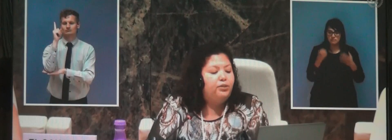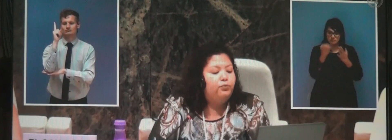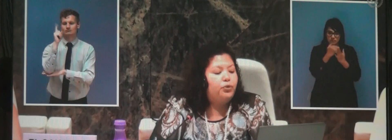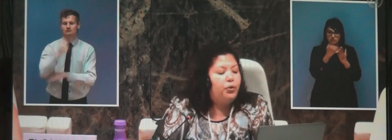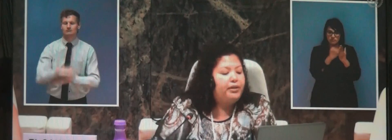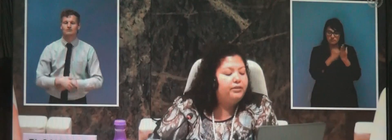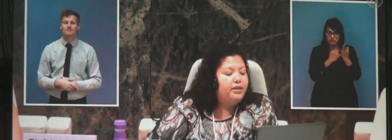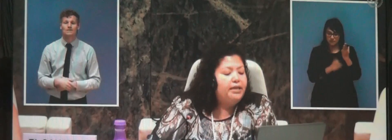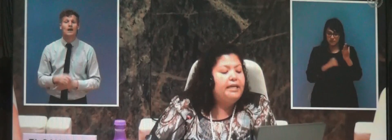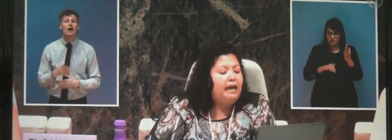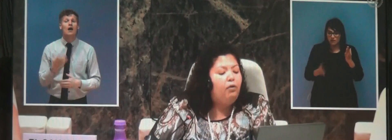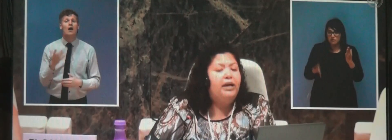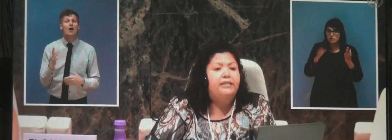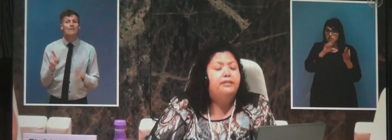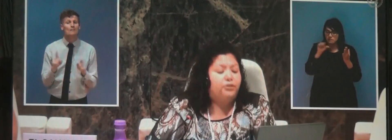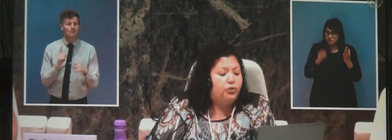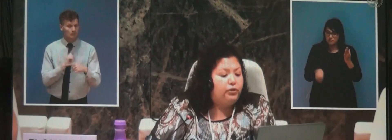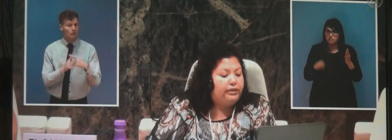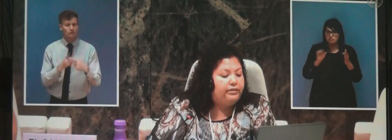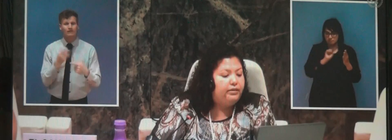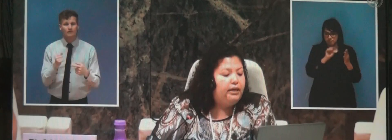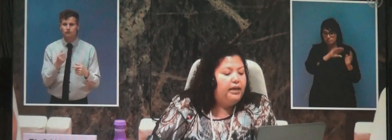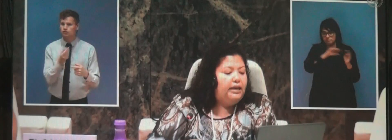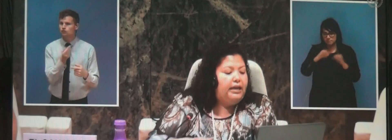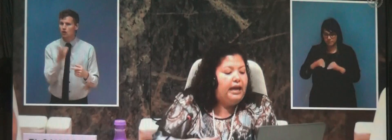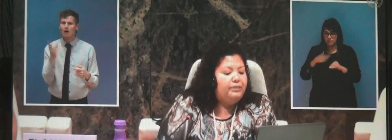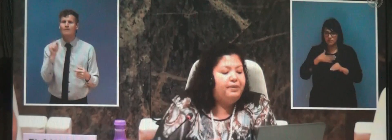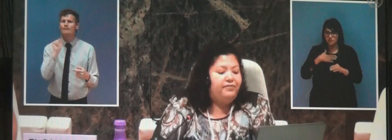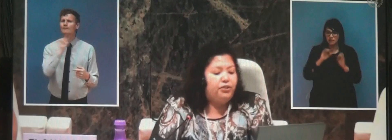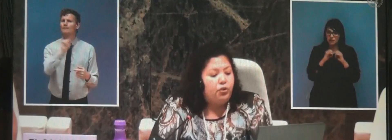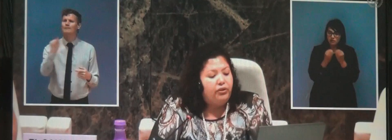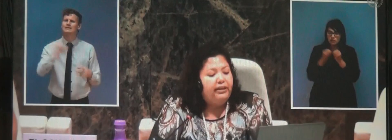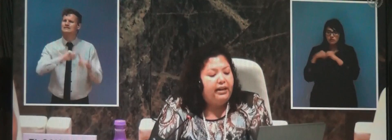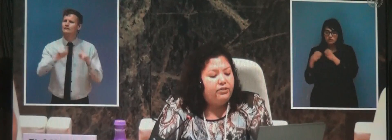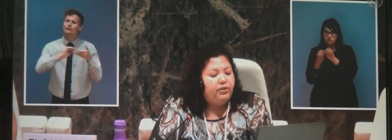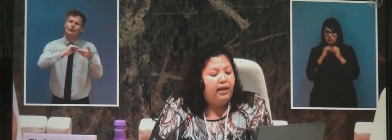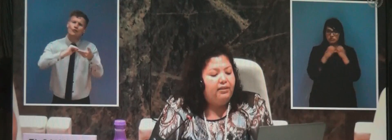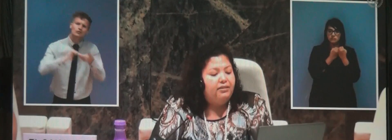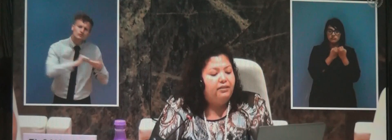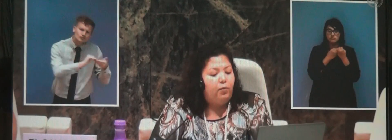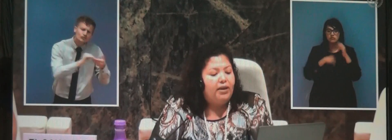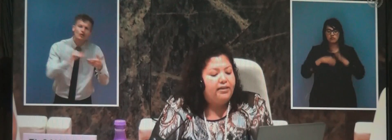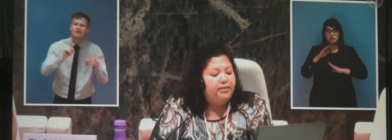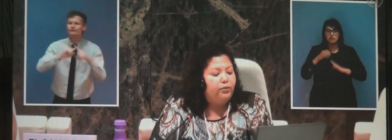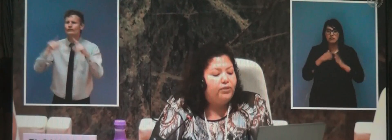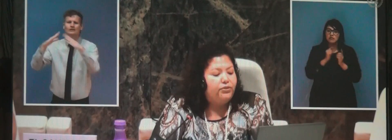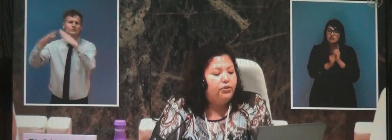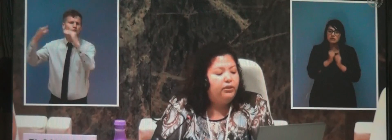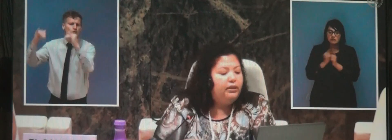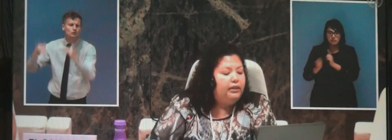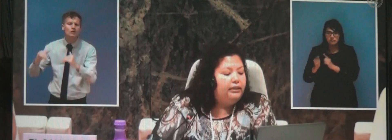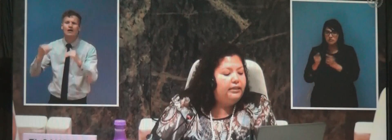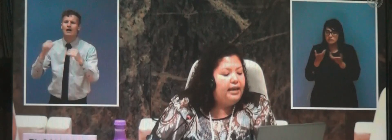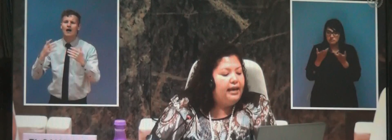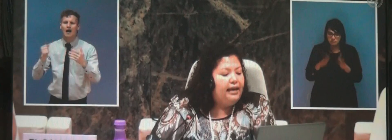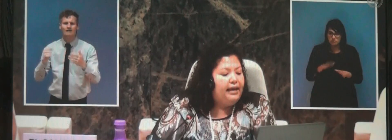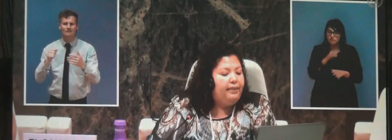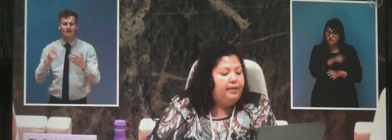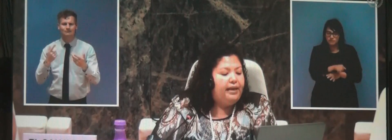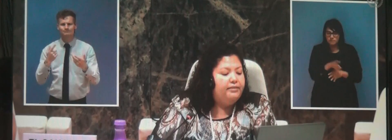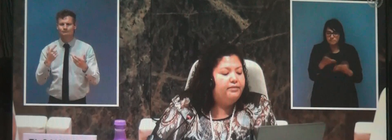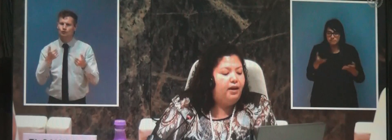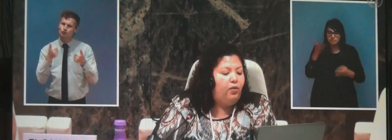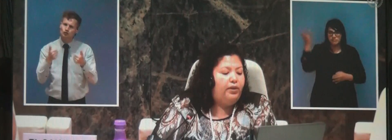las instituciones y las organizaciones las previsiones relacionadas ante cualquier situación